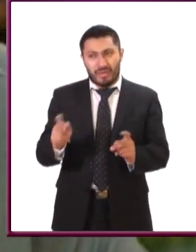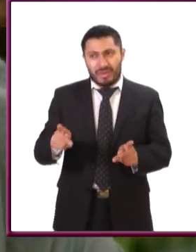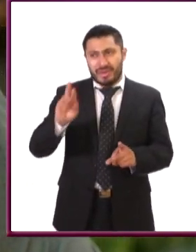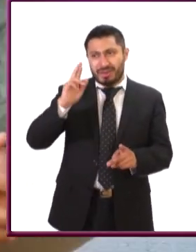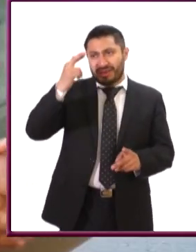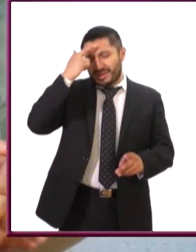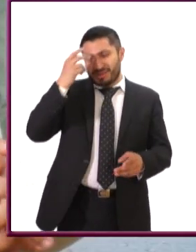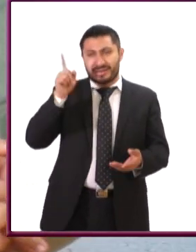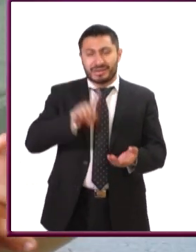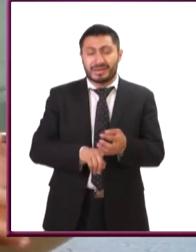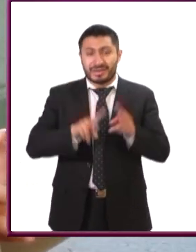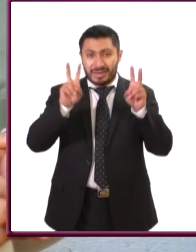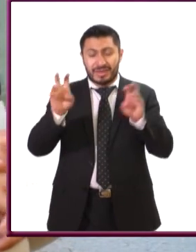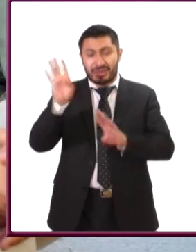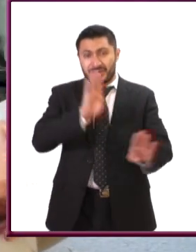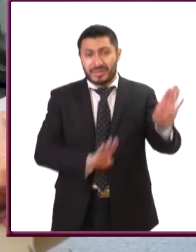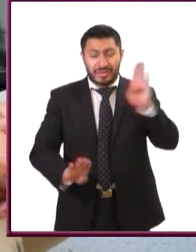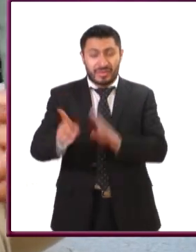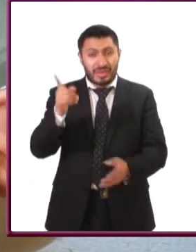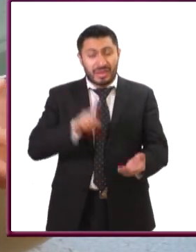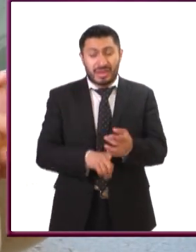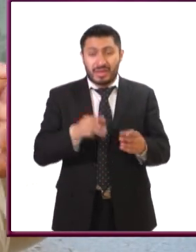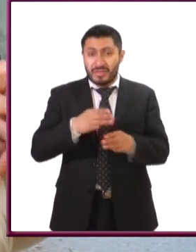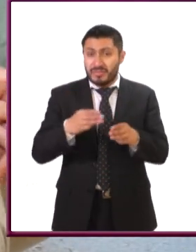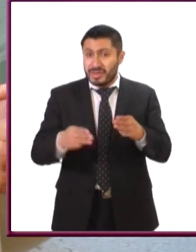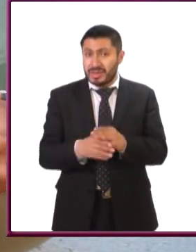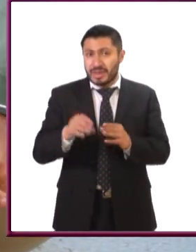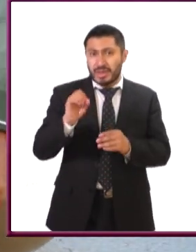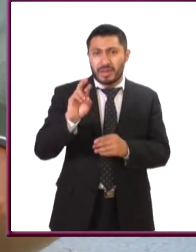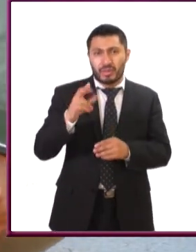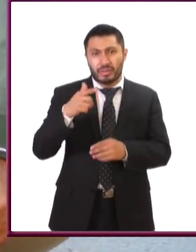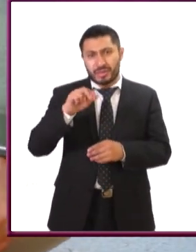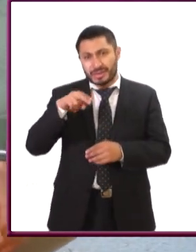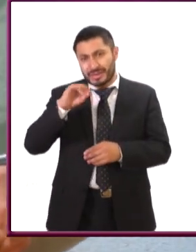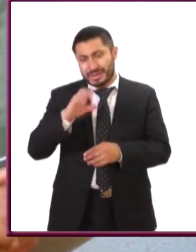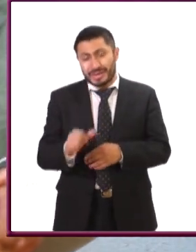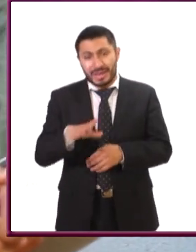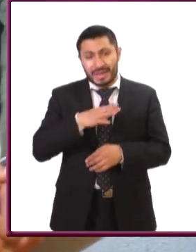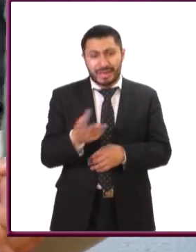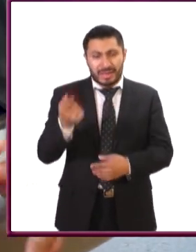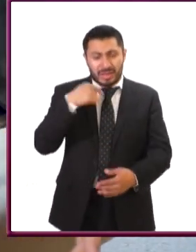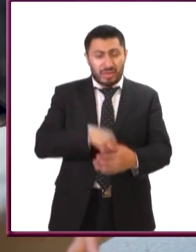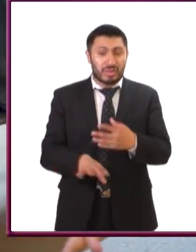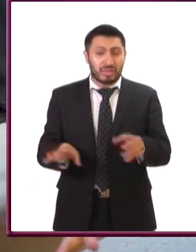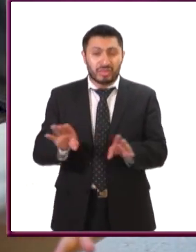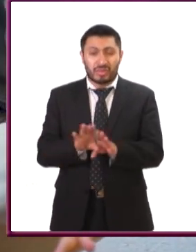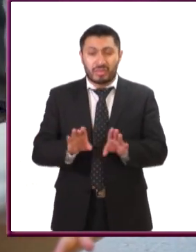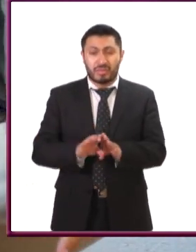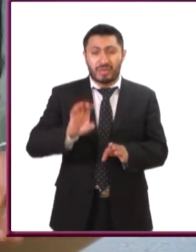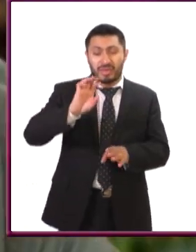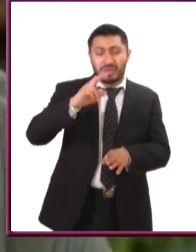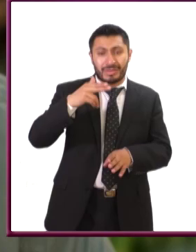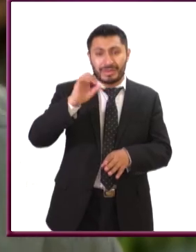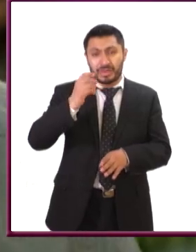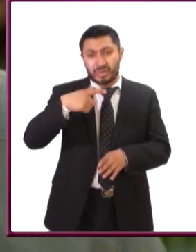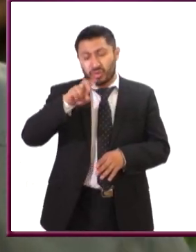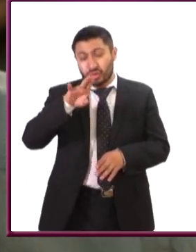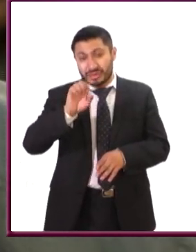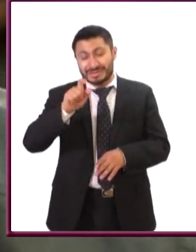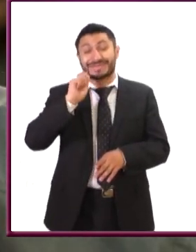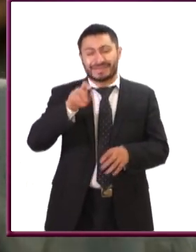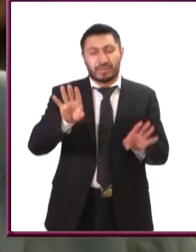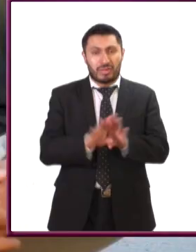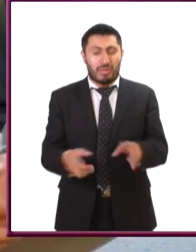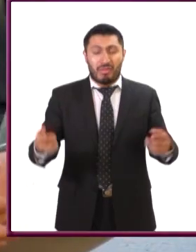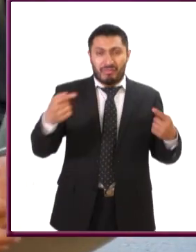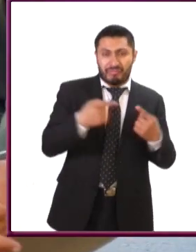ok, ya me acordé de algo más de la clase de biología. La materia orgánica está hecha, estamos hechos de chon. ¿Cómo que de